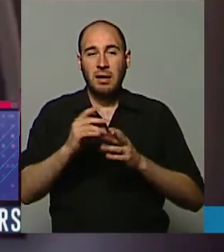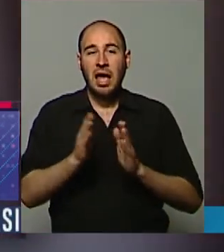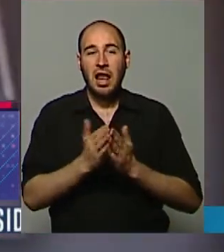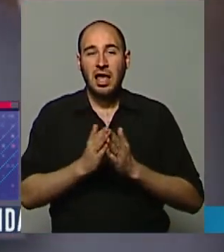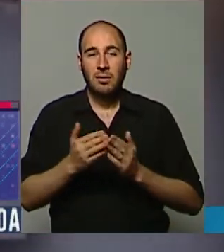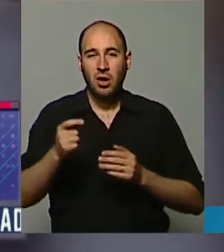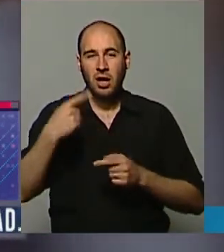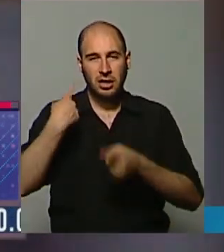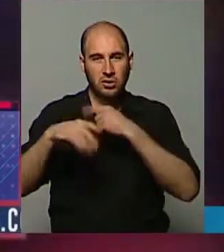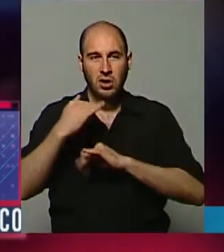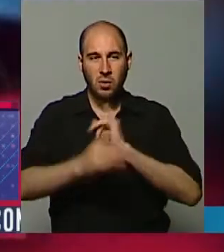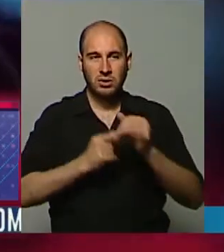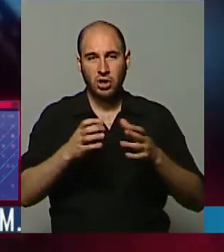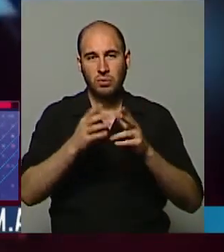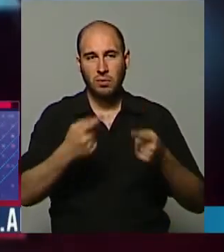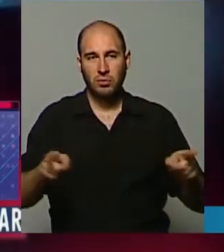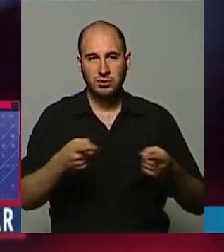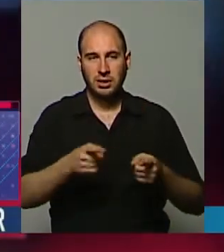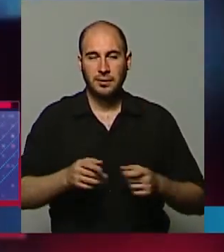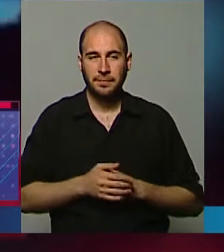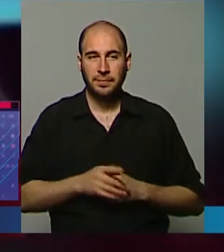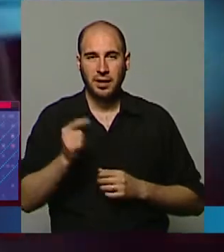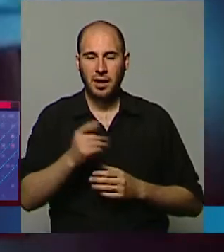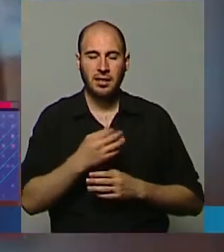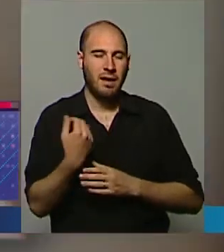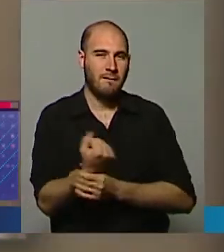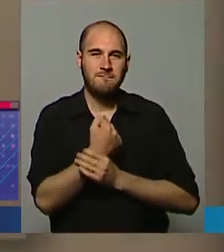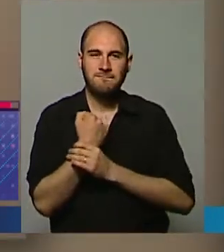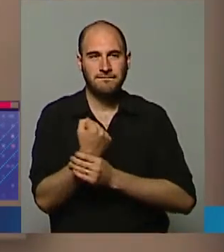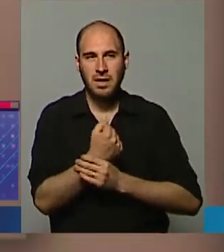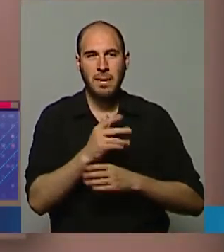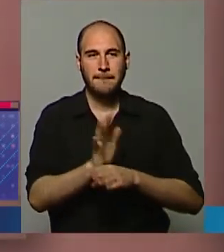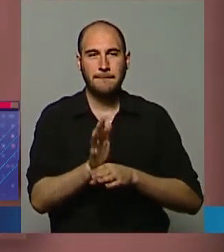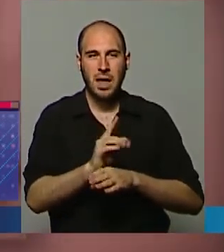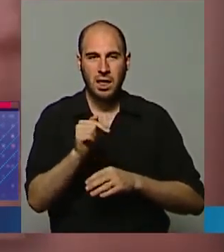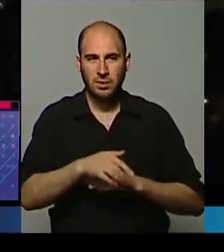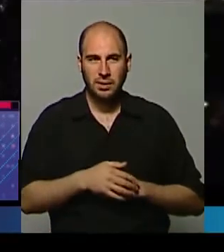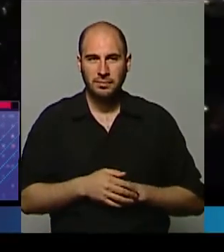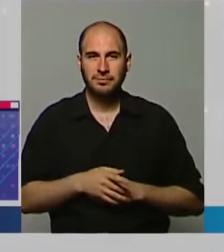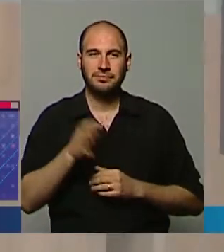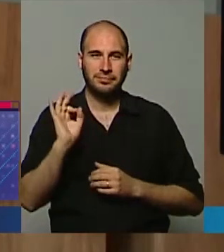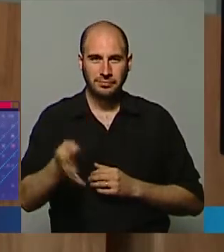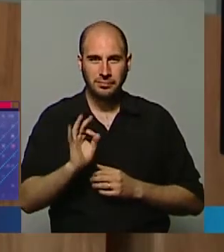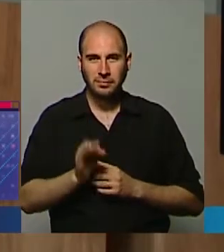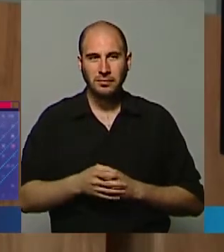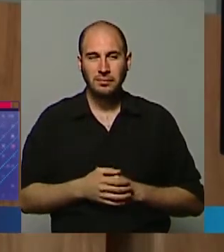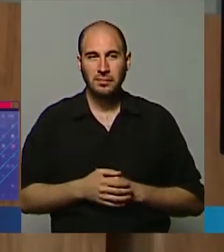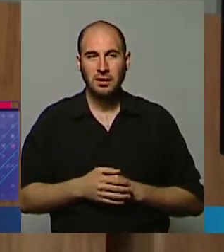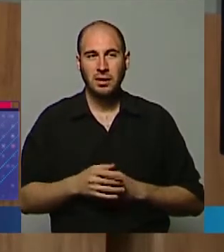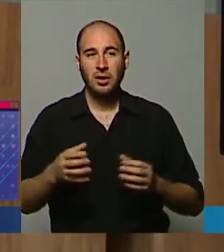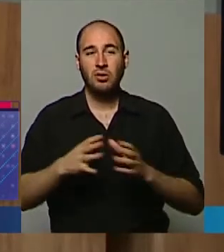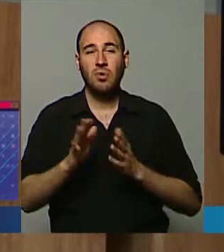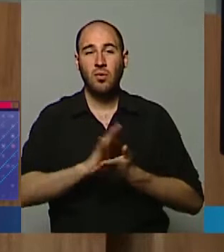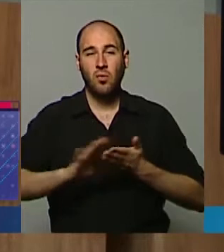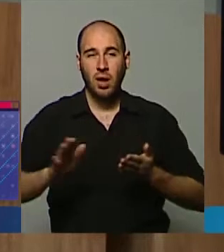libro biográfico de la banda. Tuvo tal éxito esta película que se esperaba que la nueva